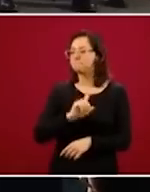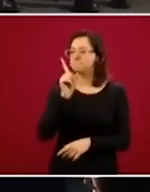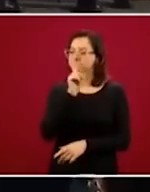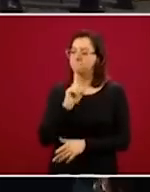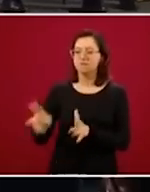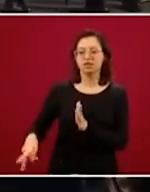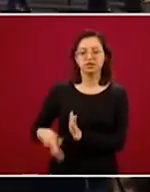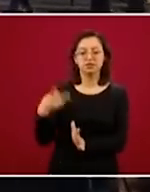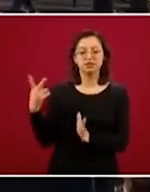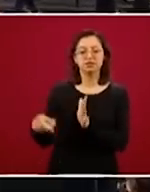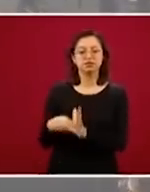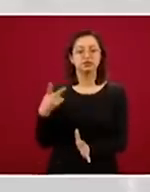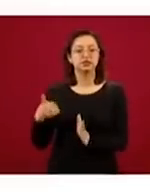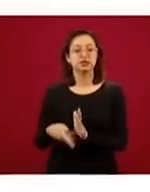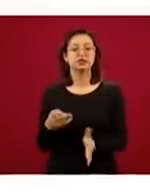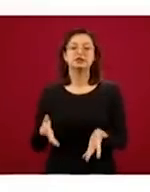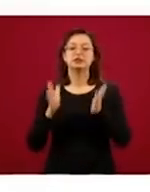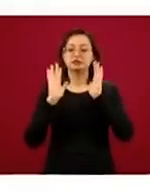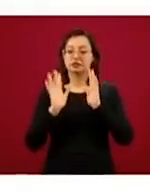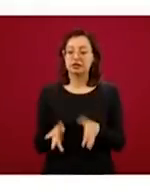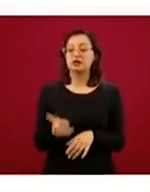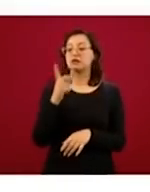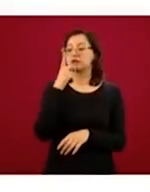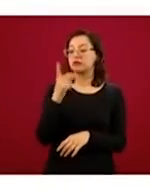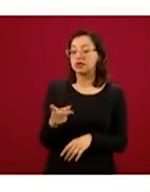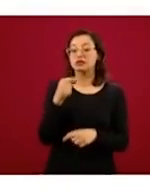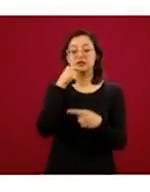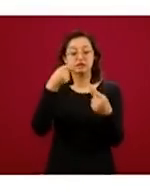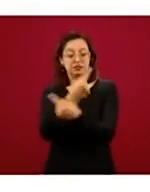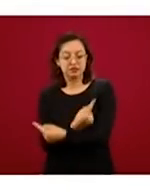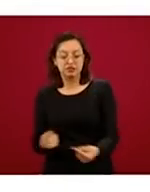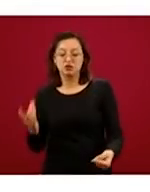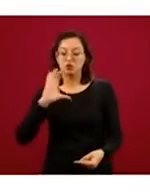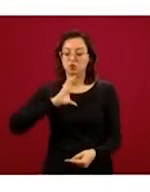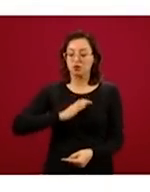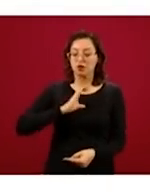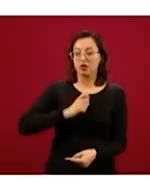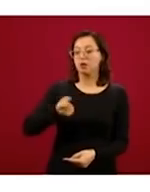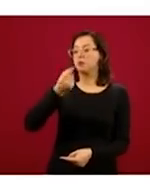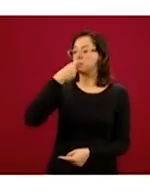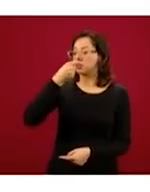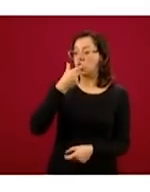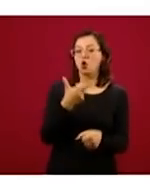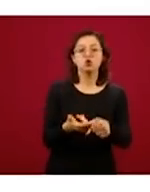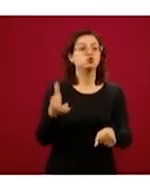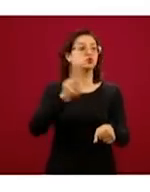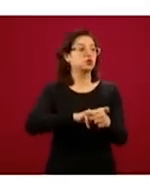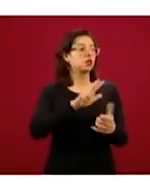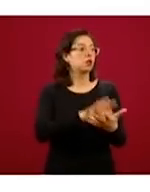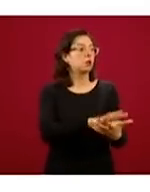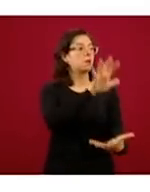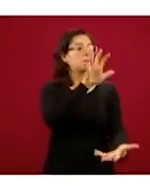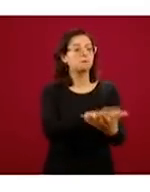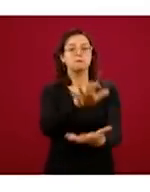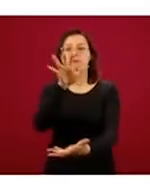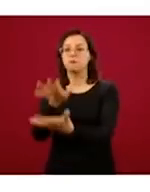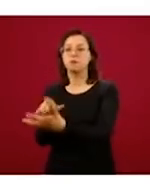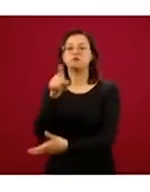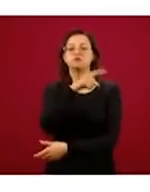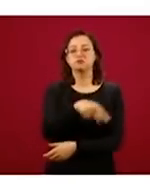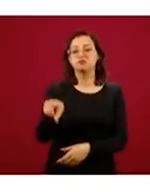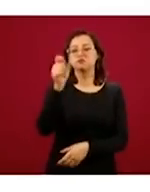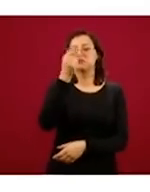los medicamentos oncológicos los medicamentos para niños con cáncer en la mayoría de los hospitales en cuestión el